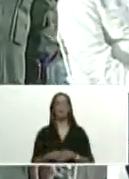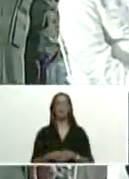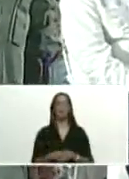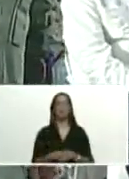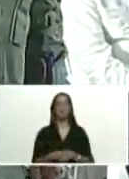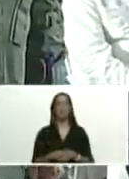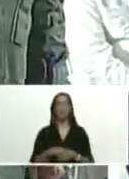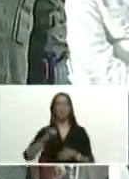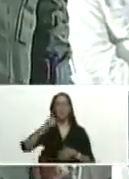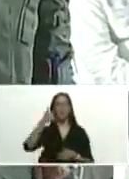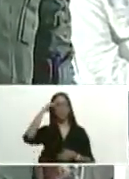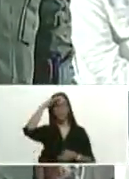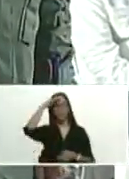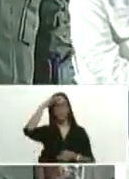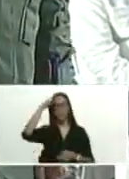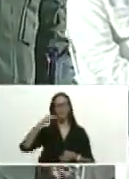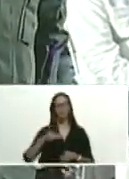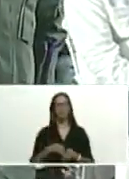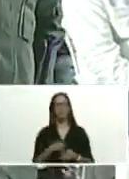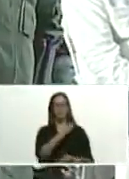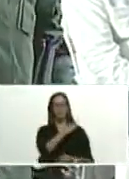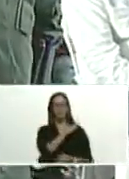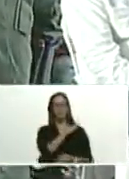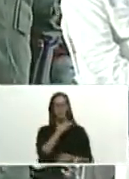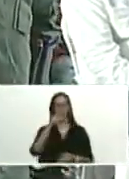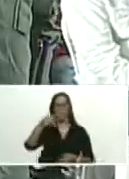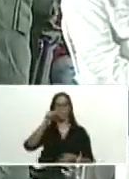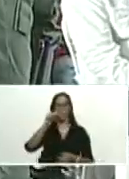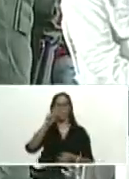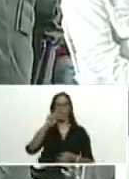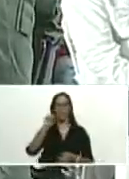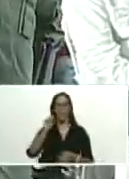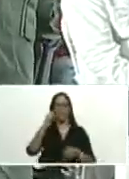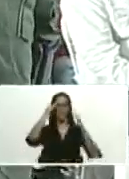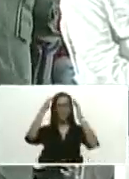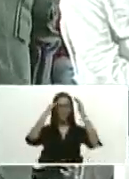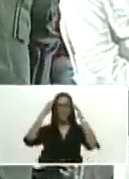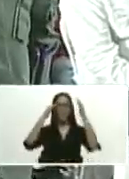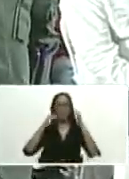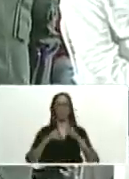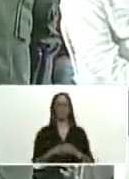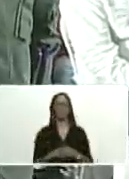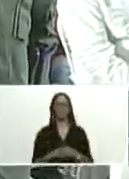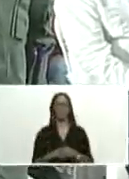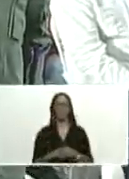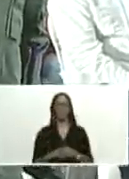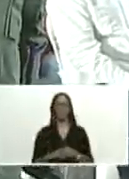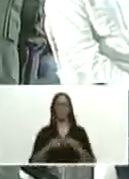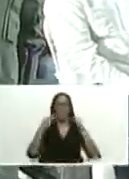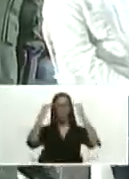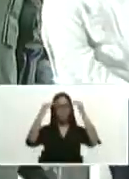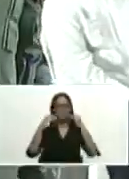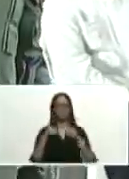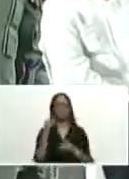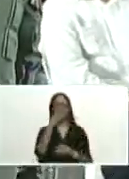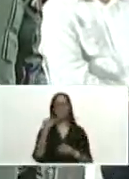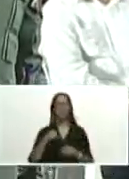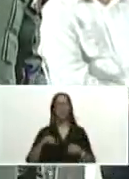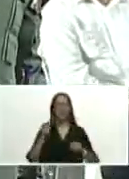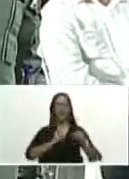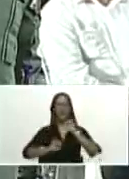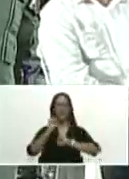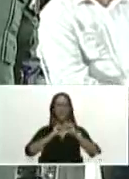en mayor general parrayarza mi saludo y al comandante de la zona de defensa